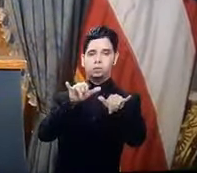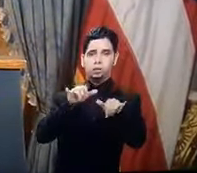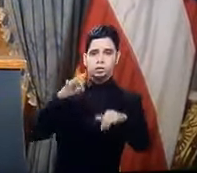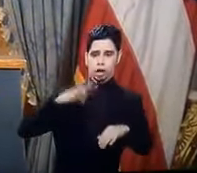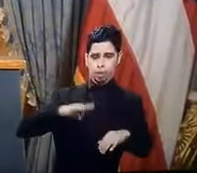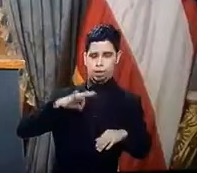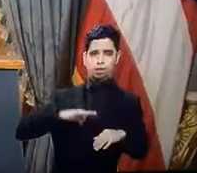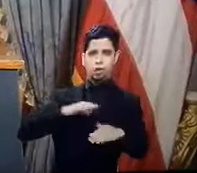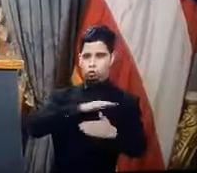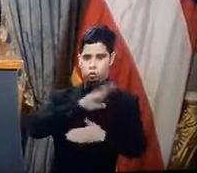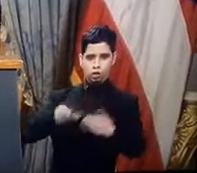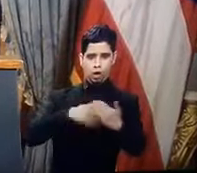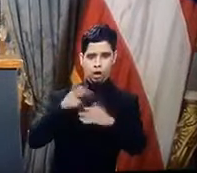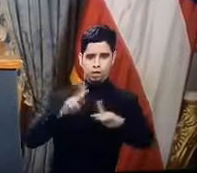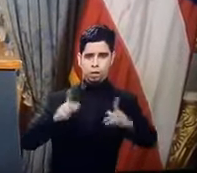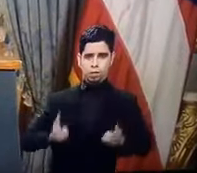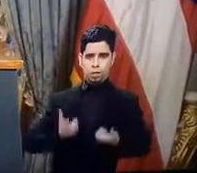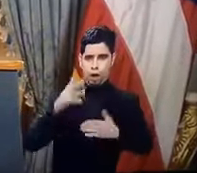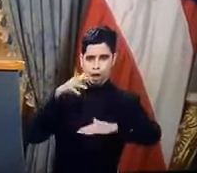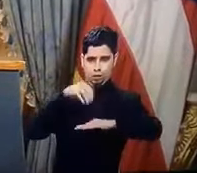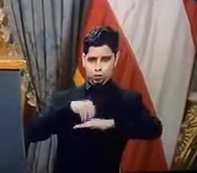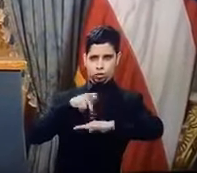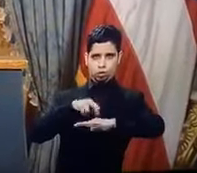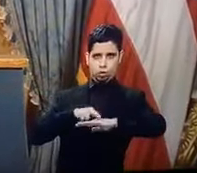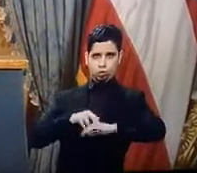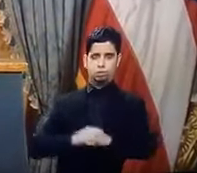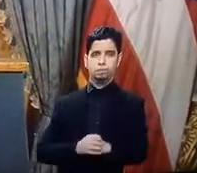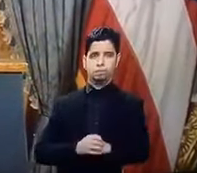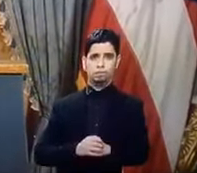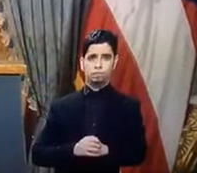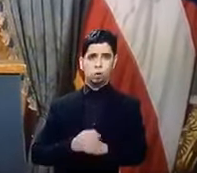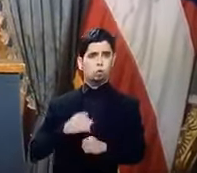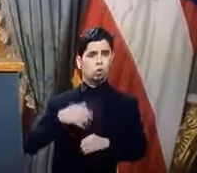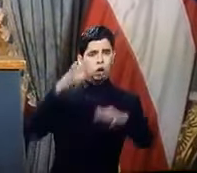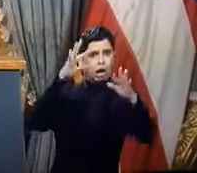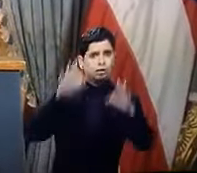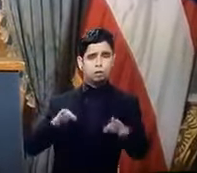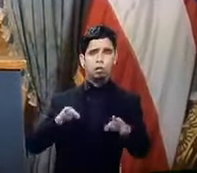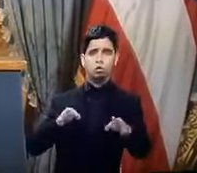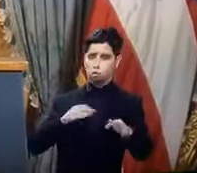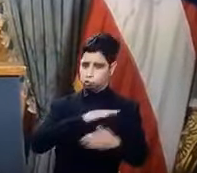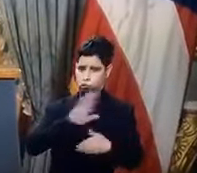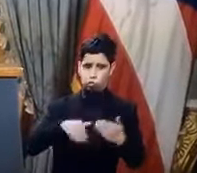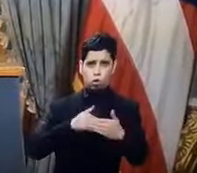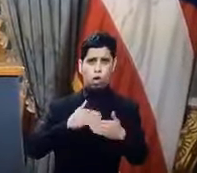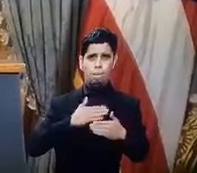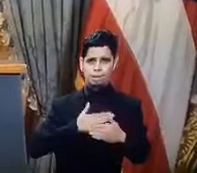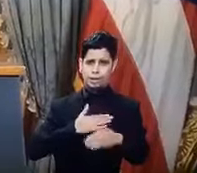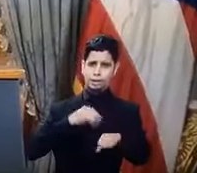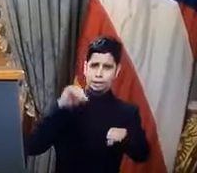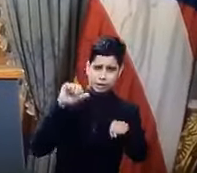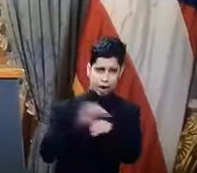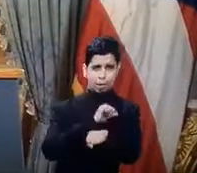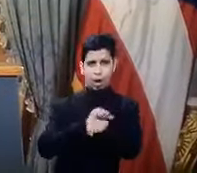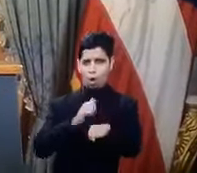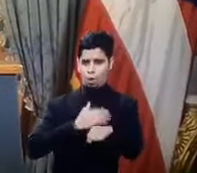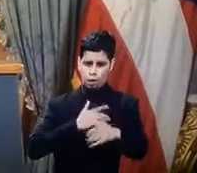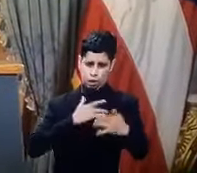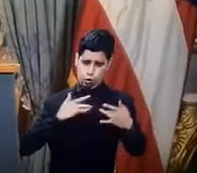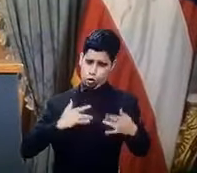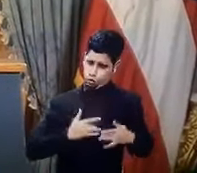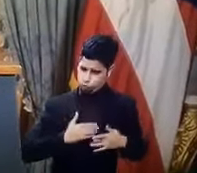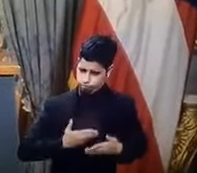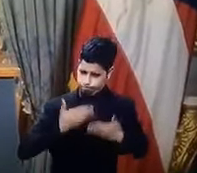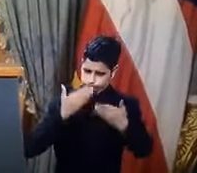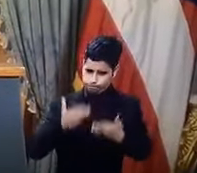en esta bendita isla. Les aseguro que entregaré toda mi energía y mi corazón para encaminar